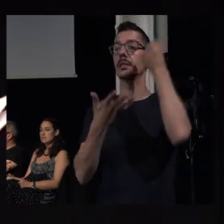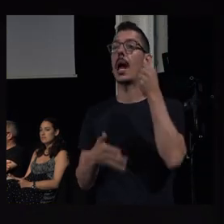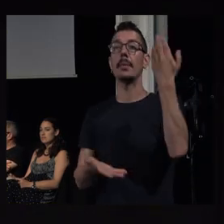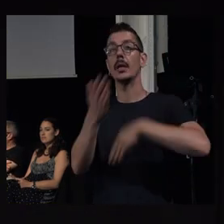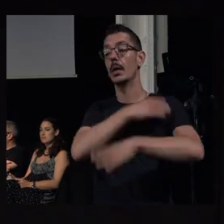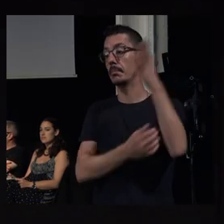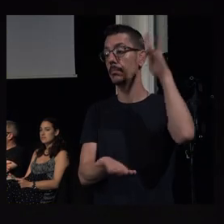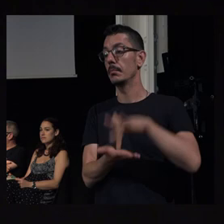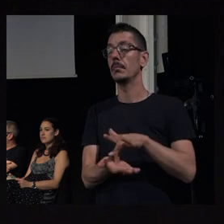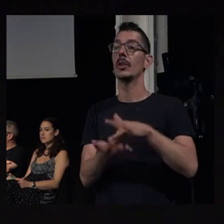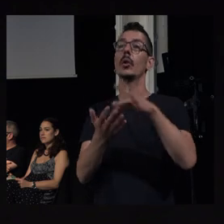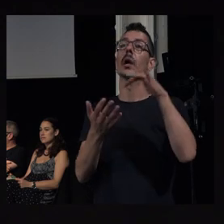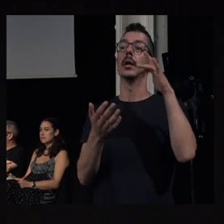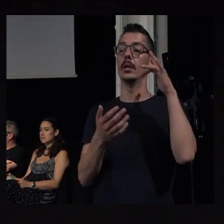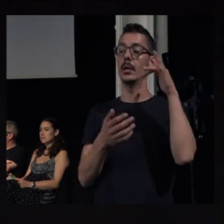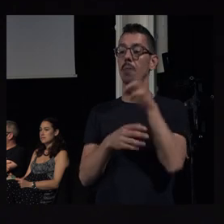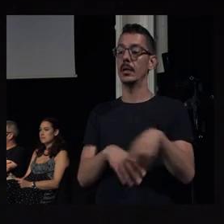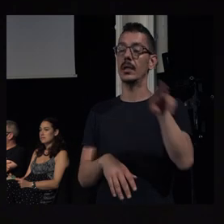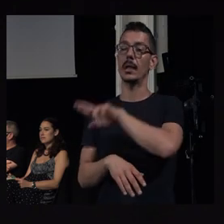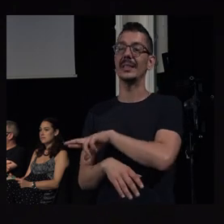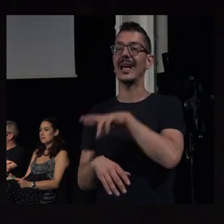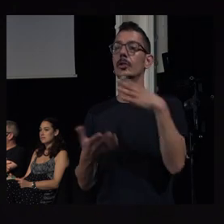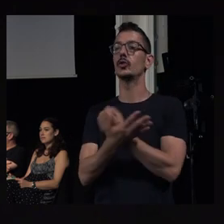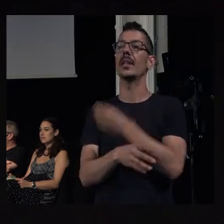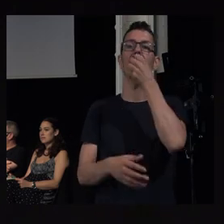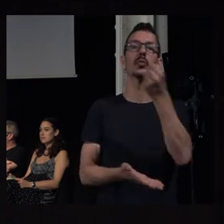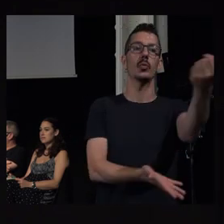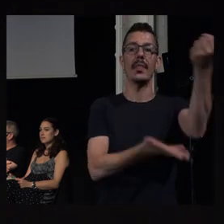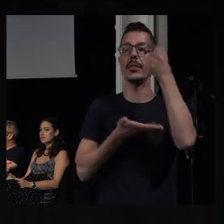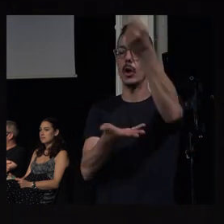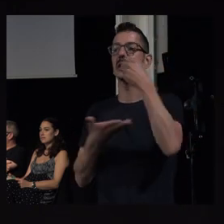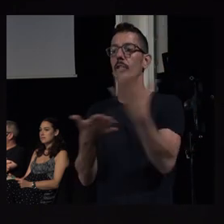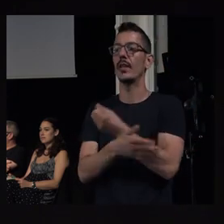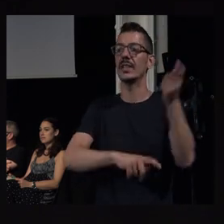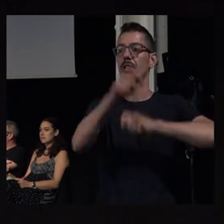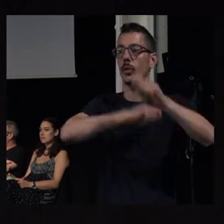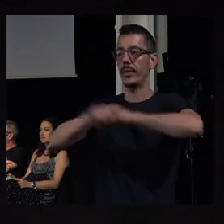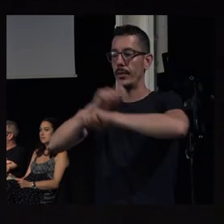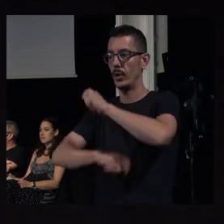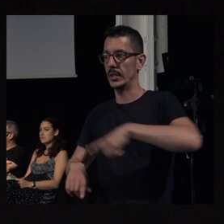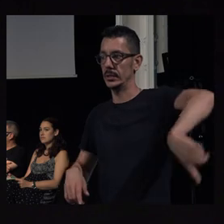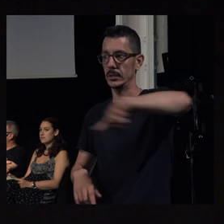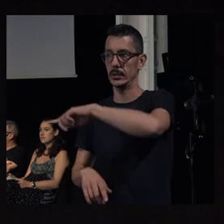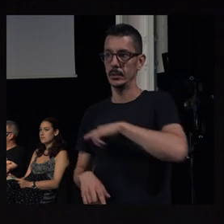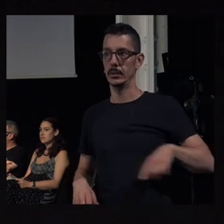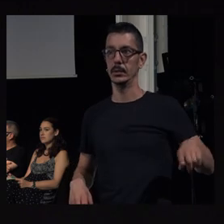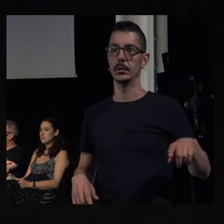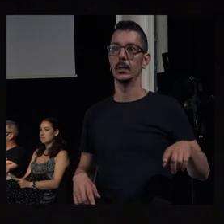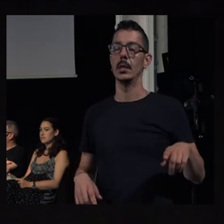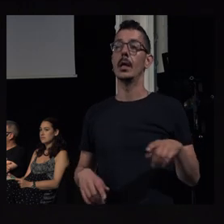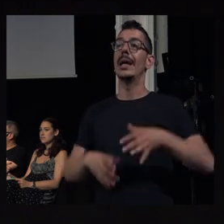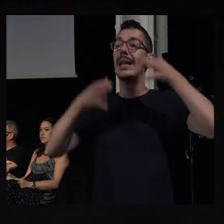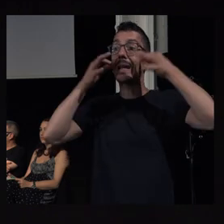tocó, de asesora de igualdad, te toca cualquier cosa, revisar todas las subvenciones de todas las asociaciones. Entonces, nosotros no teníamos la realidad de que existiera una comunidad gitana,